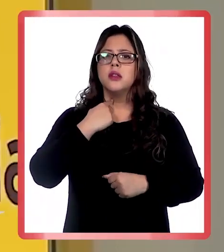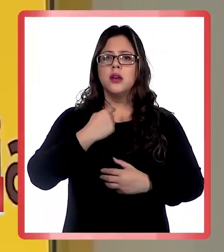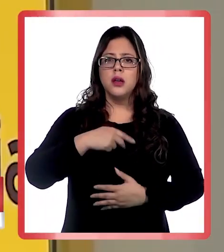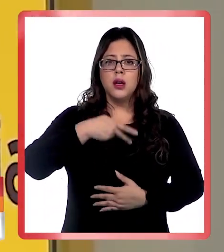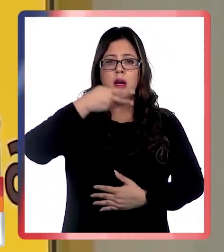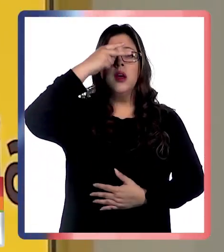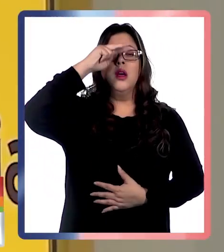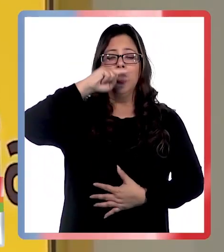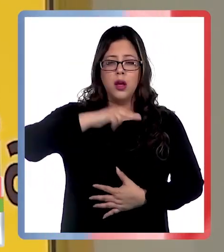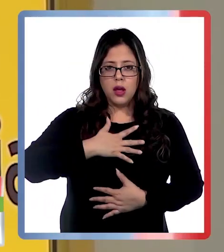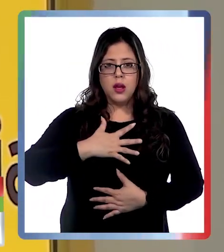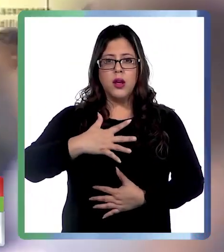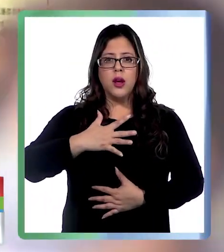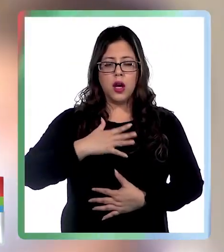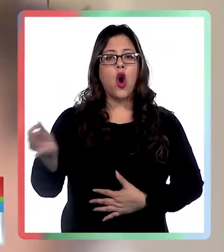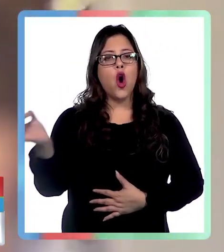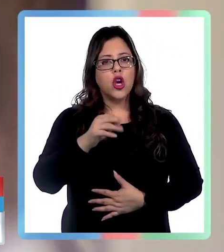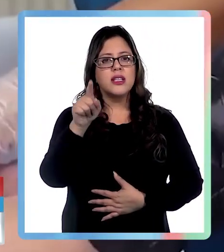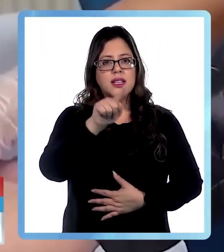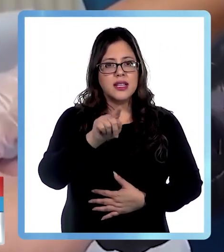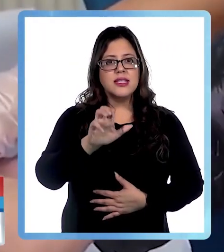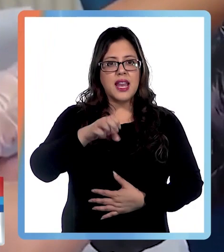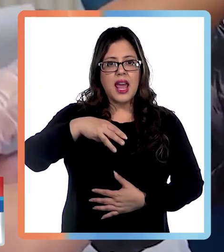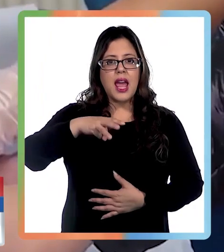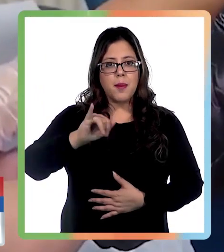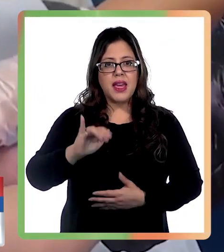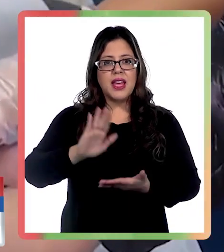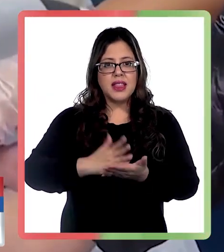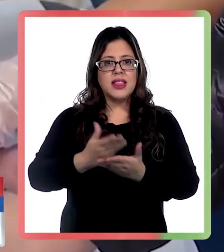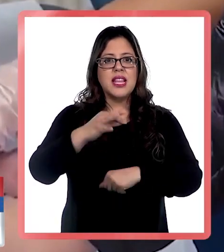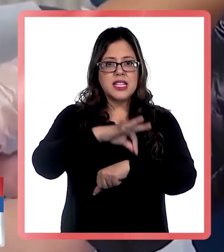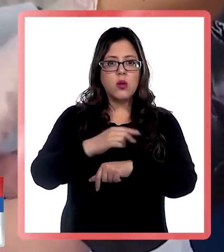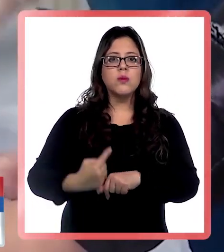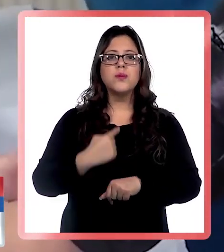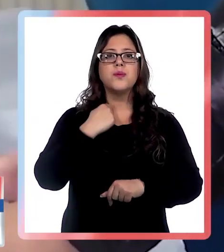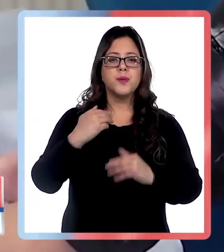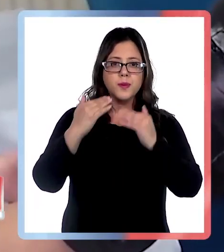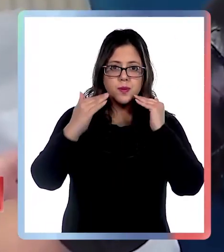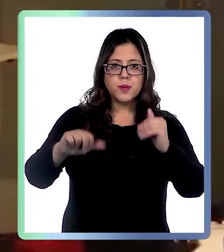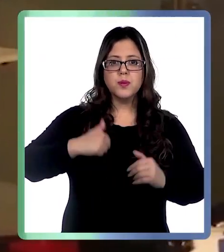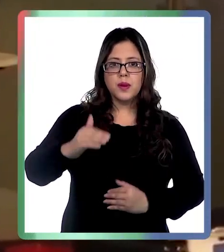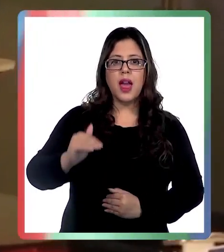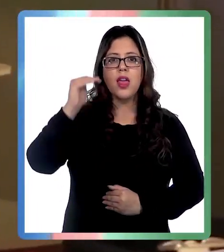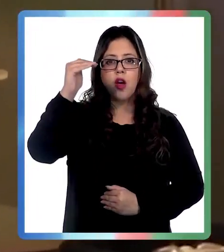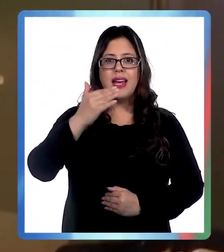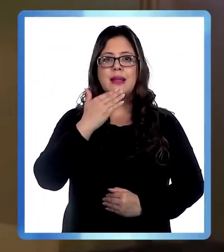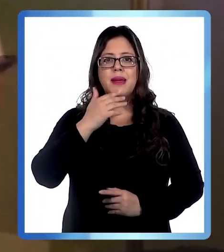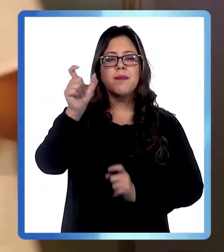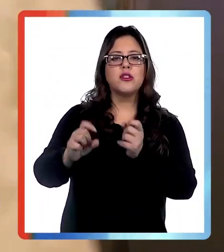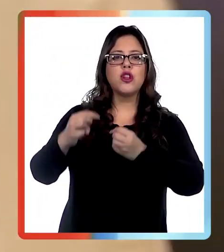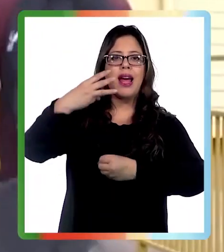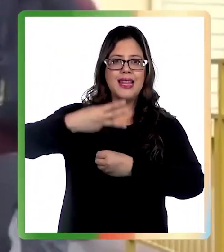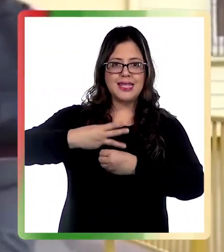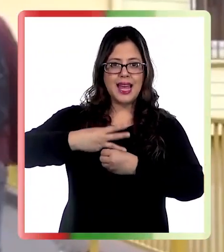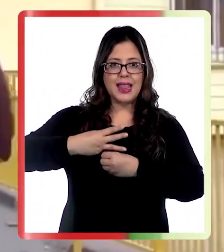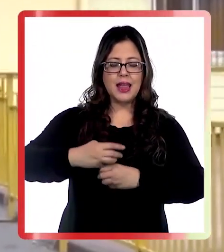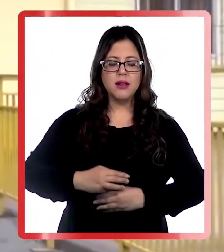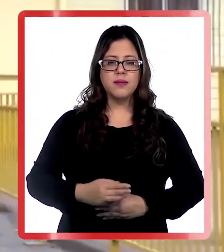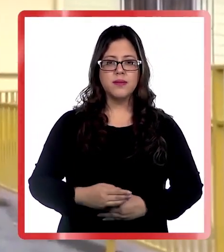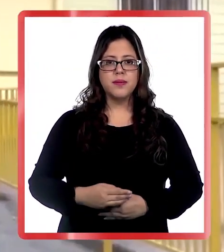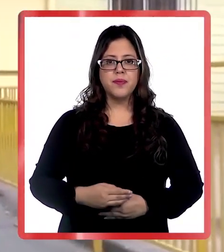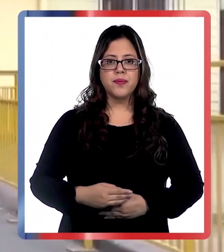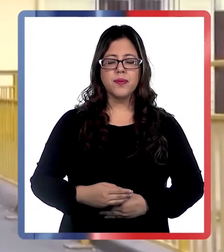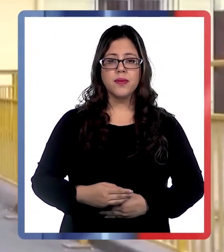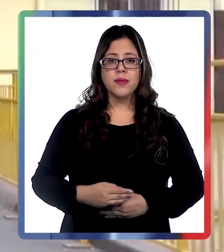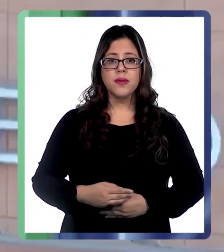enfermedades respiratorias según confirmó la seremia de salud Karen solí afecta principalmente a niños adolescentes y adultos mayores